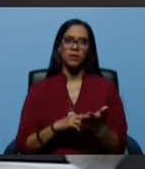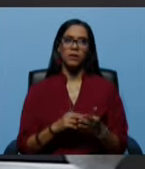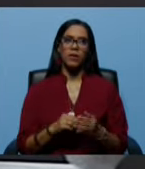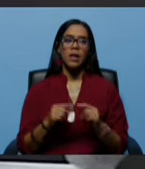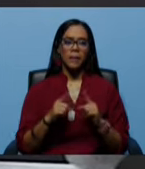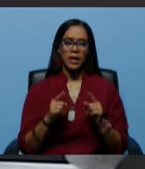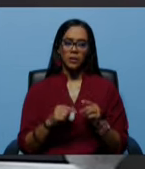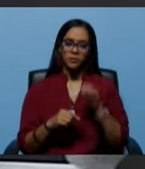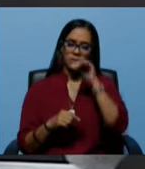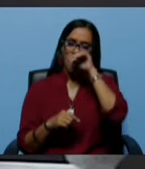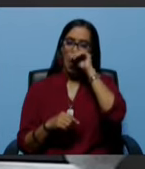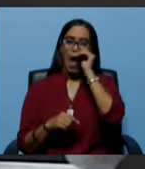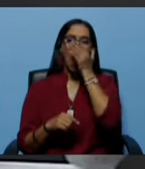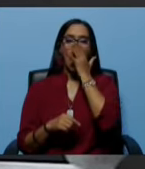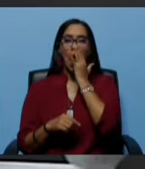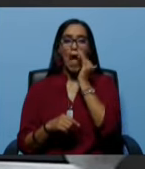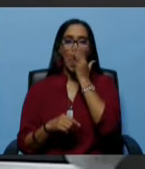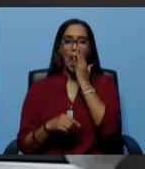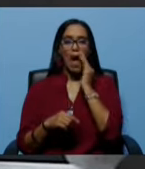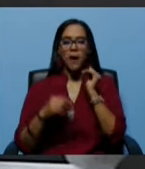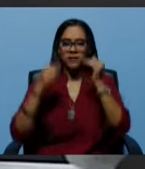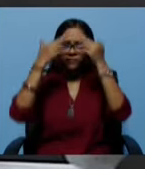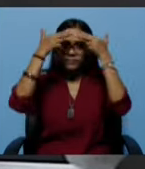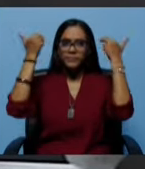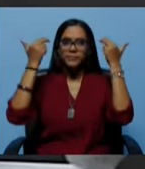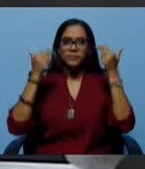Pero la ingenuidad.